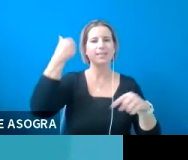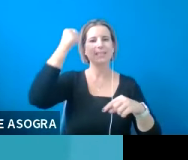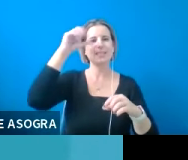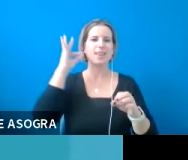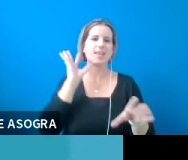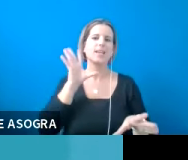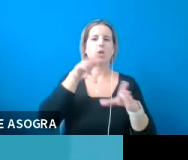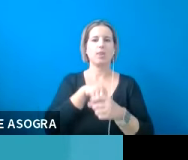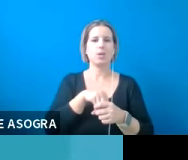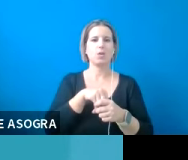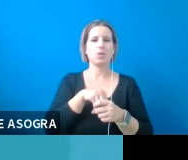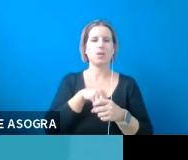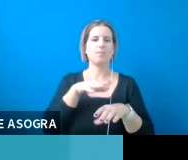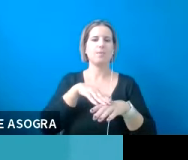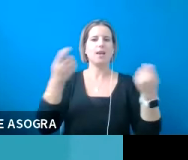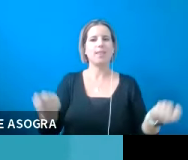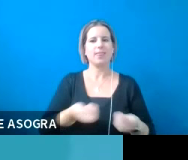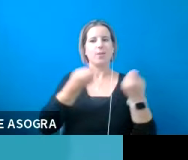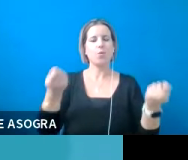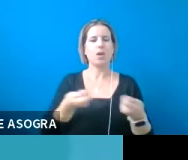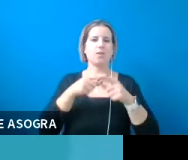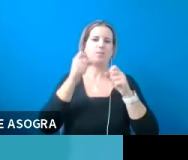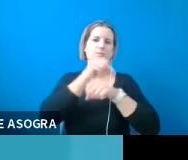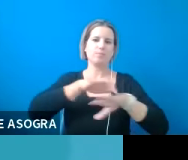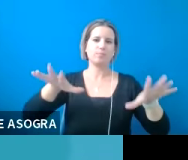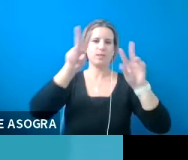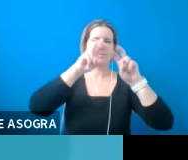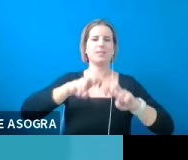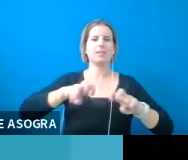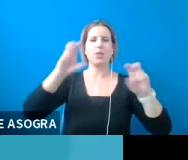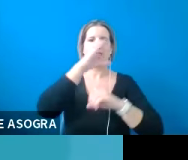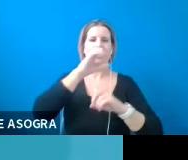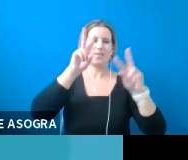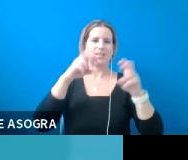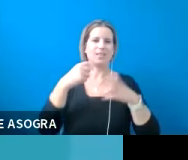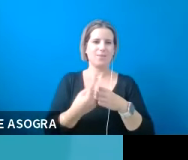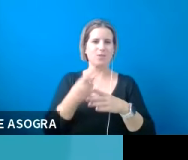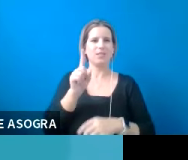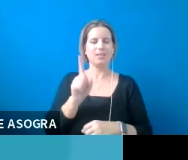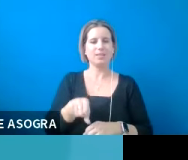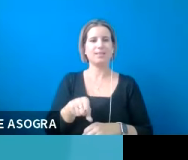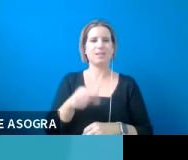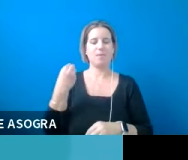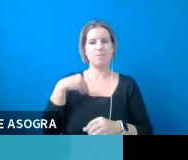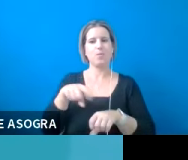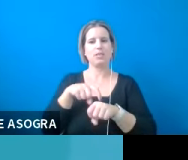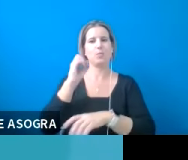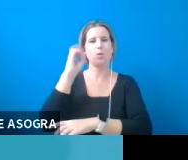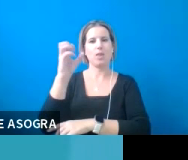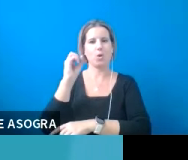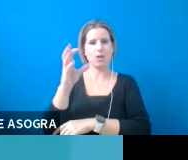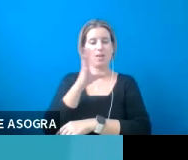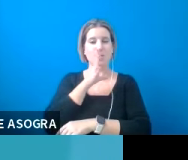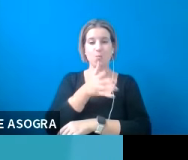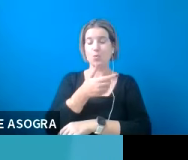en la divulgación y en la investigación científica sobre el autismo también en este tipo de jornadas porque de lo